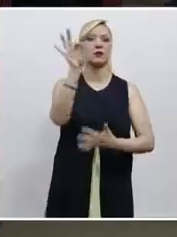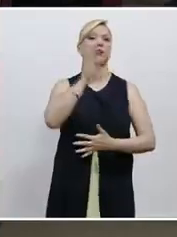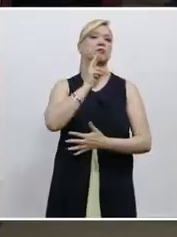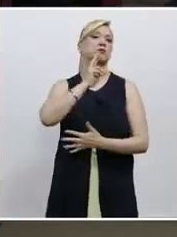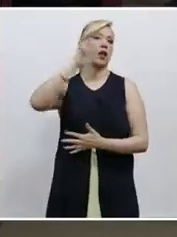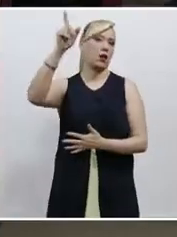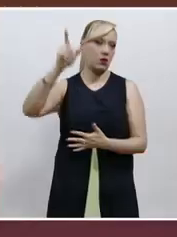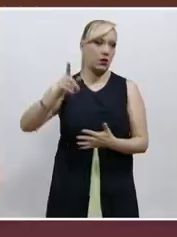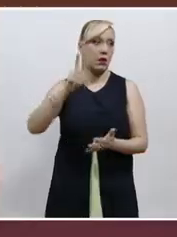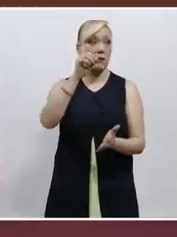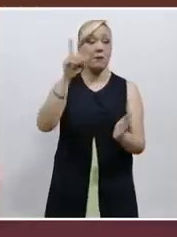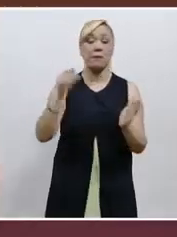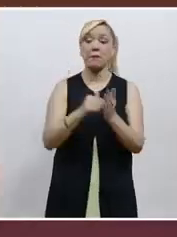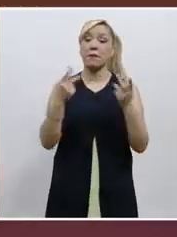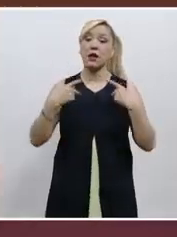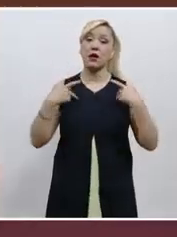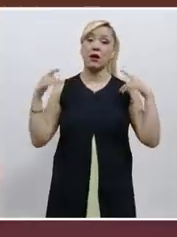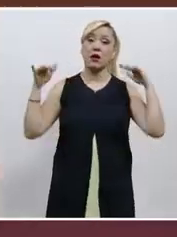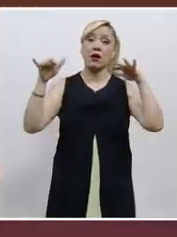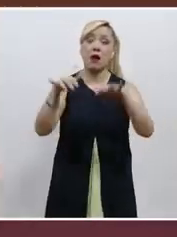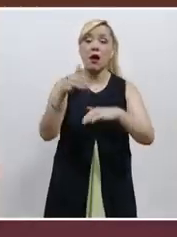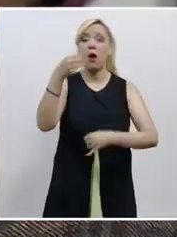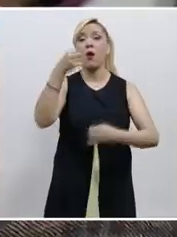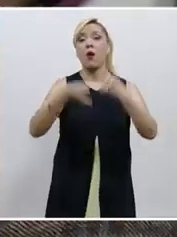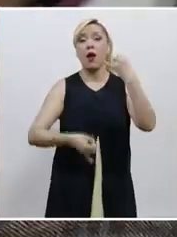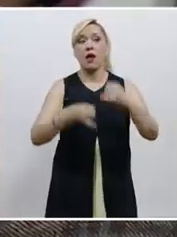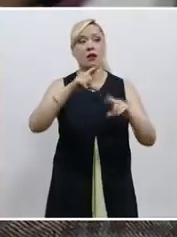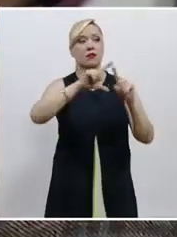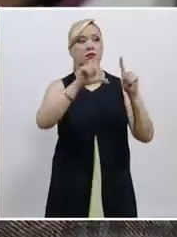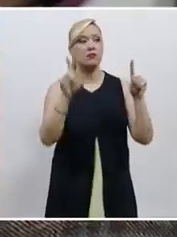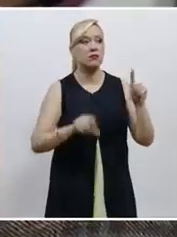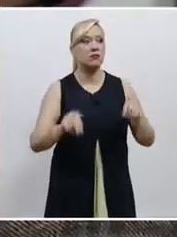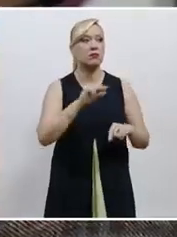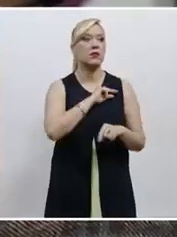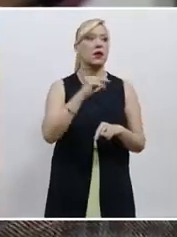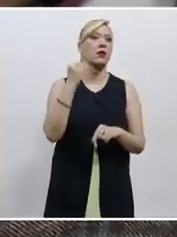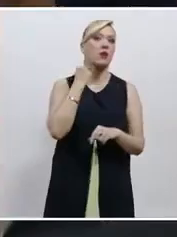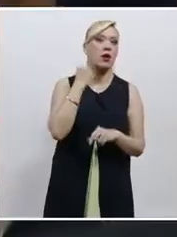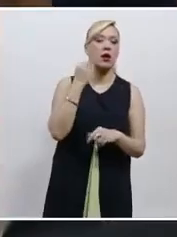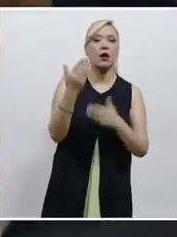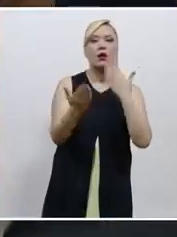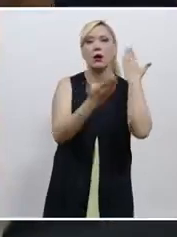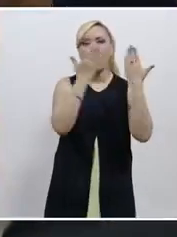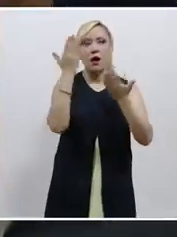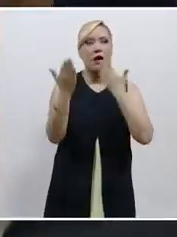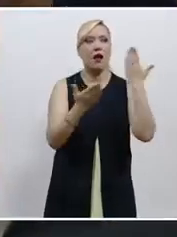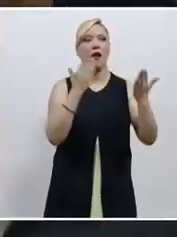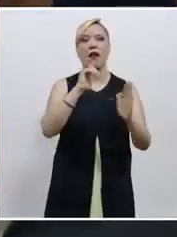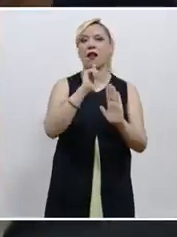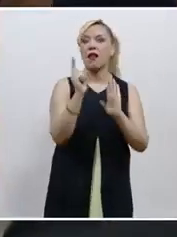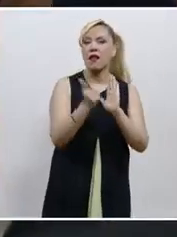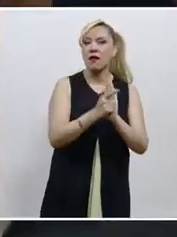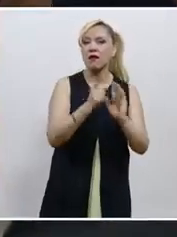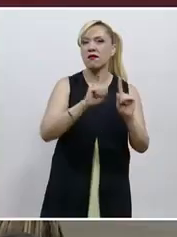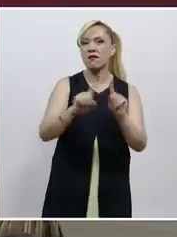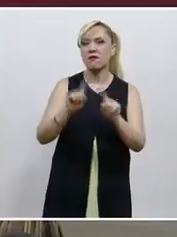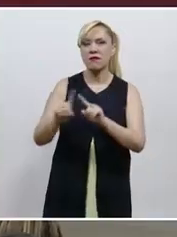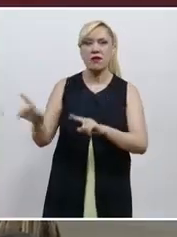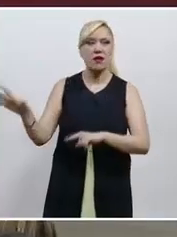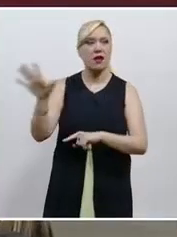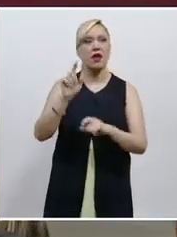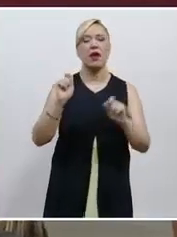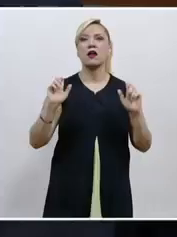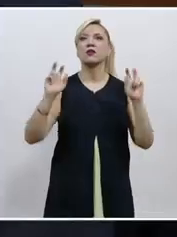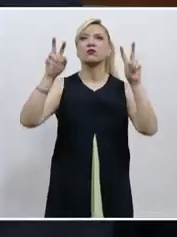cerca de 1,000 asistentes, entre juzgadores federales en la materia, abogados y estudiantes de derecho de todo el país, vía presencial